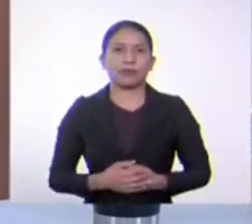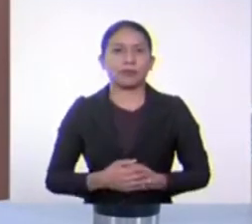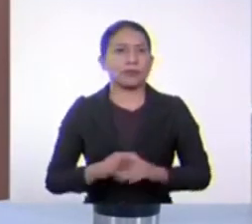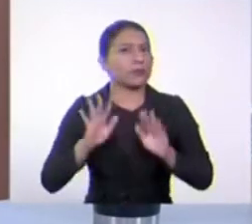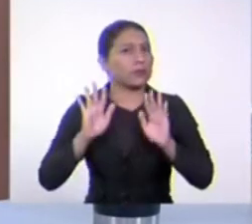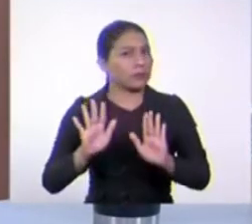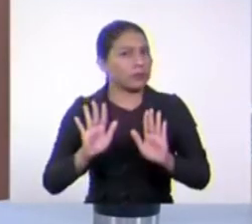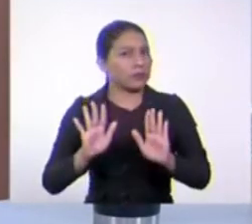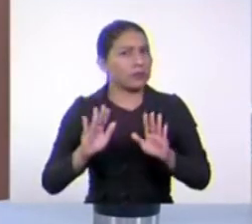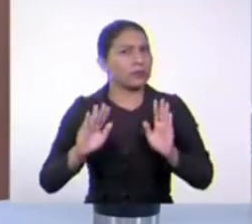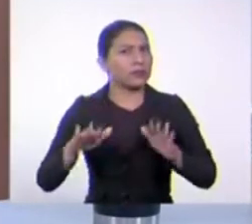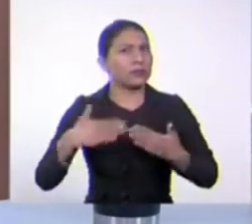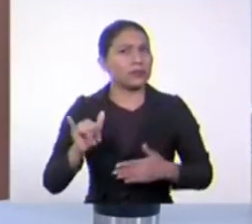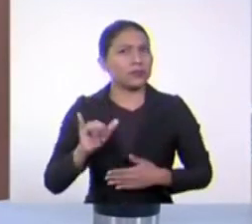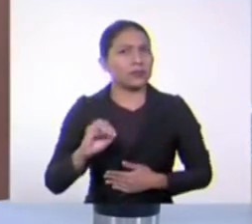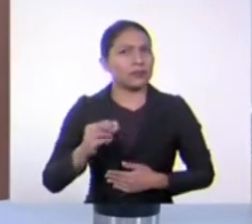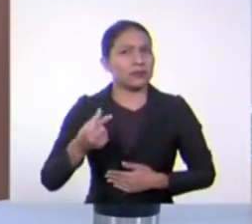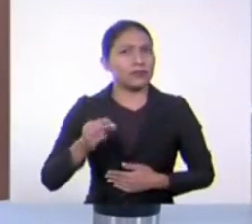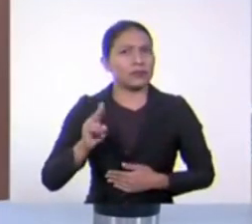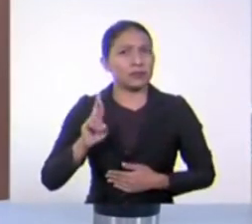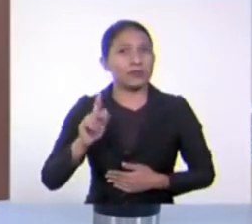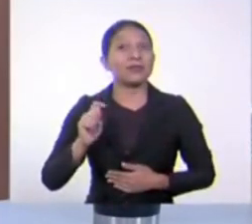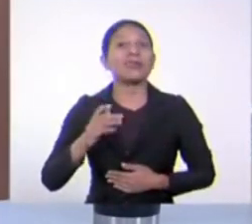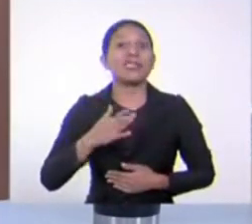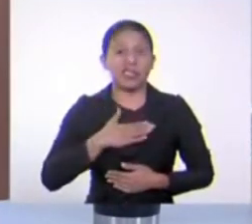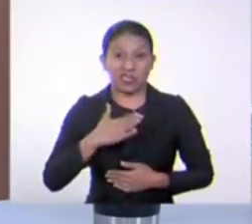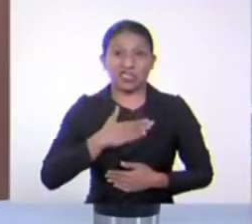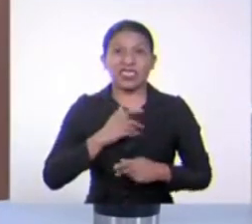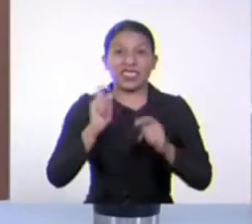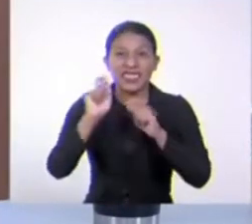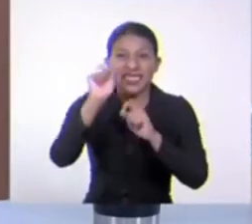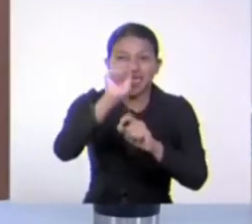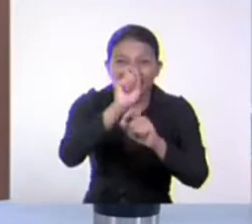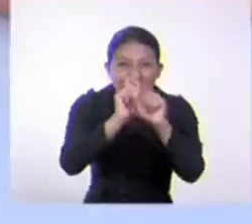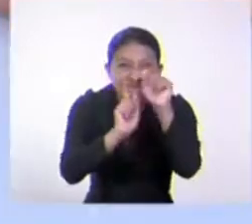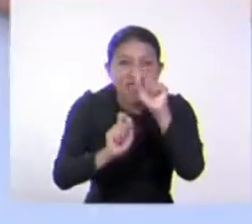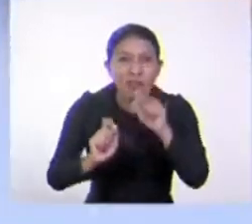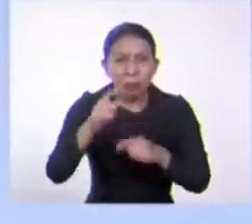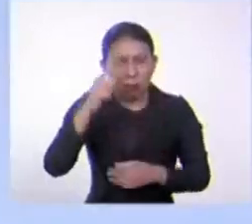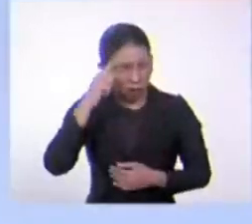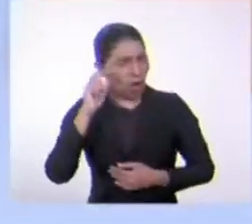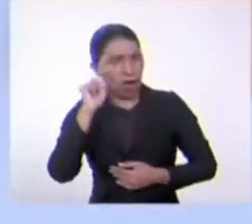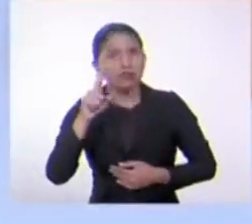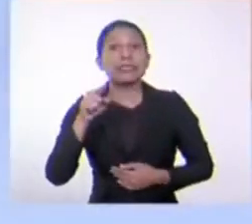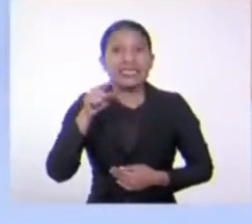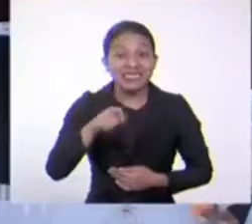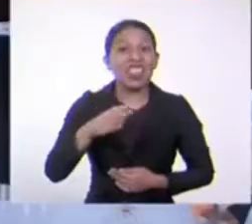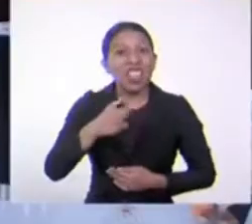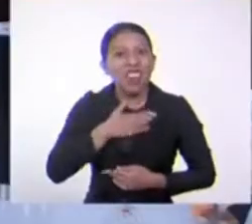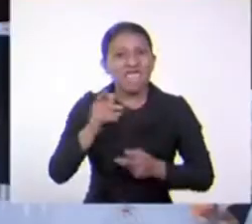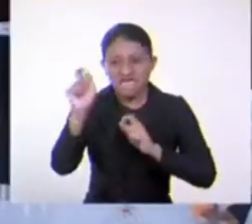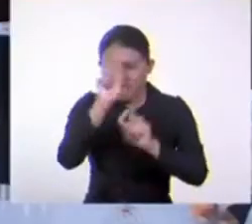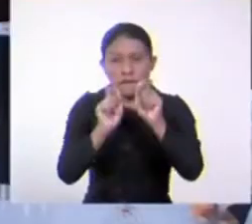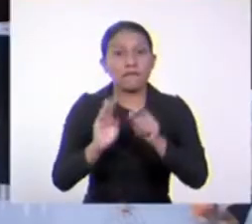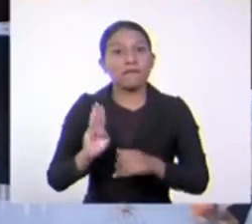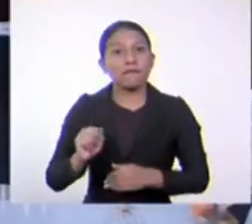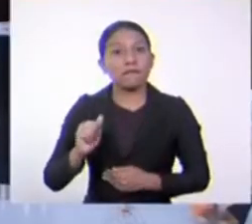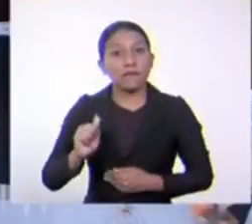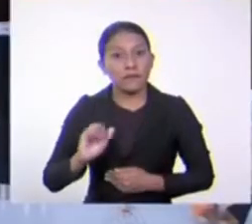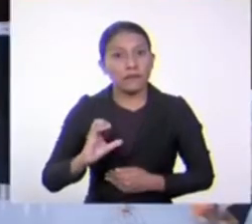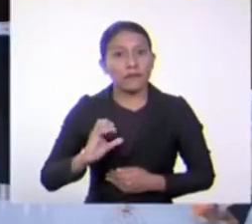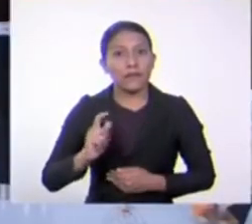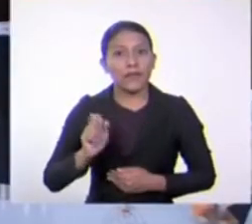es un procedimiento que incluye bacterias, pues simplemente lo vamos a obtener de un yogur